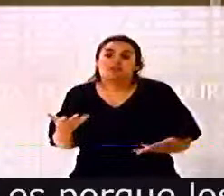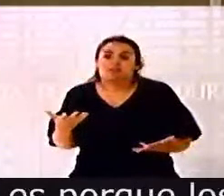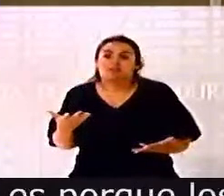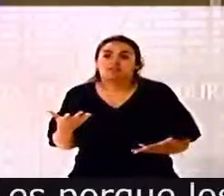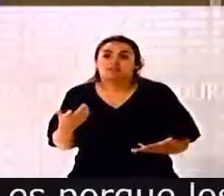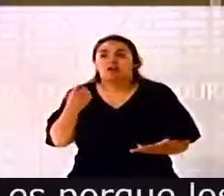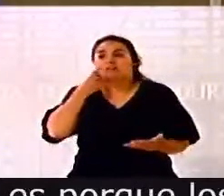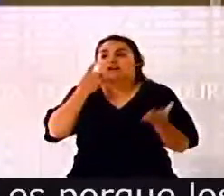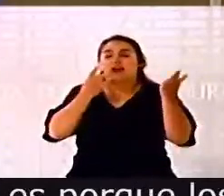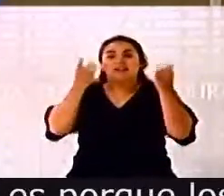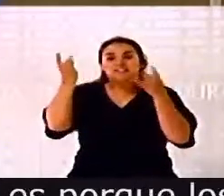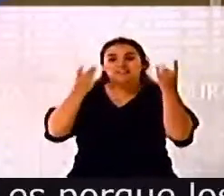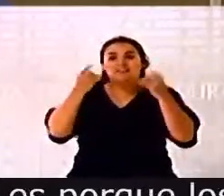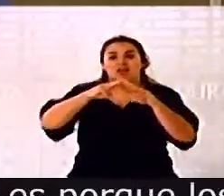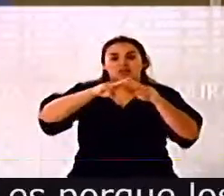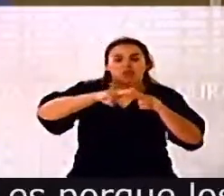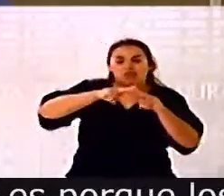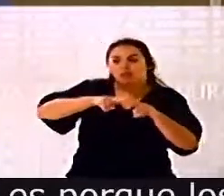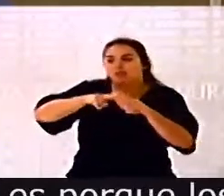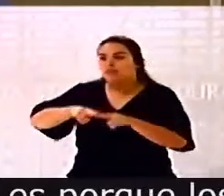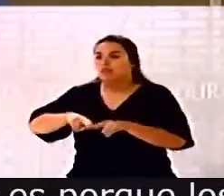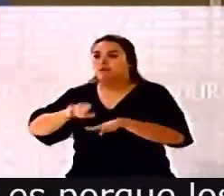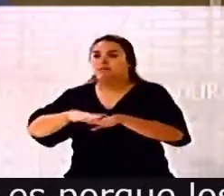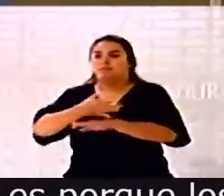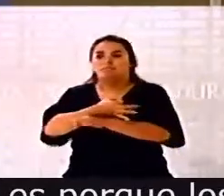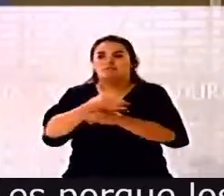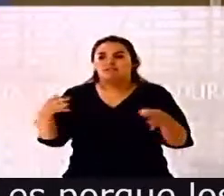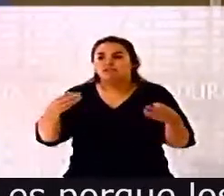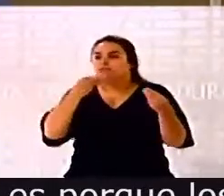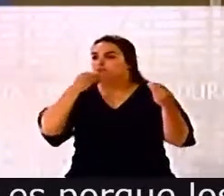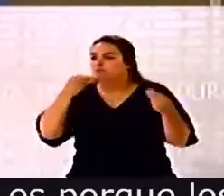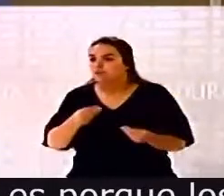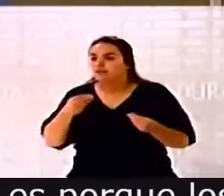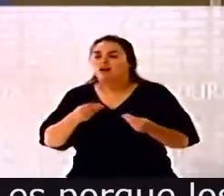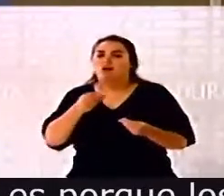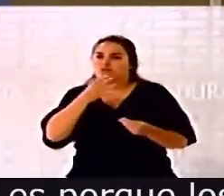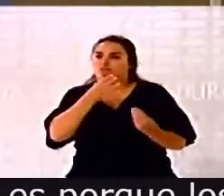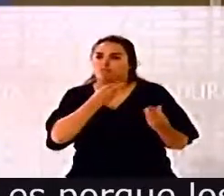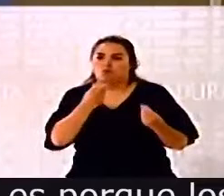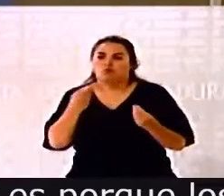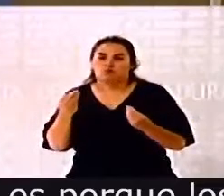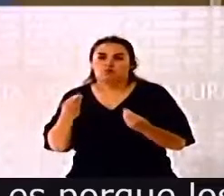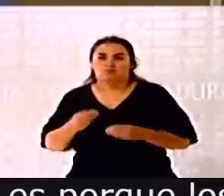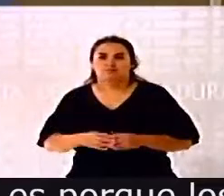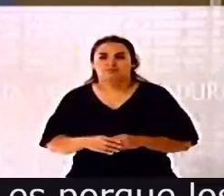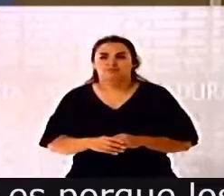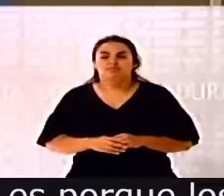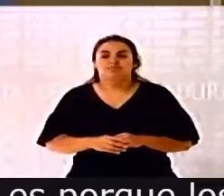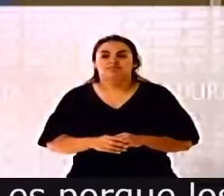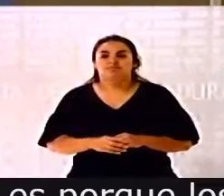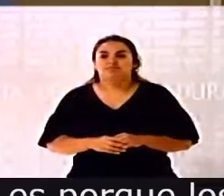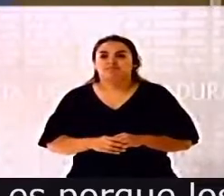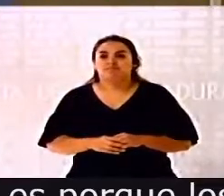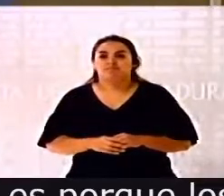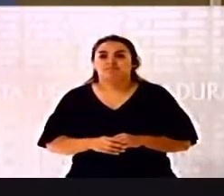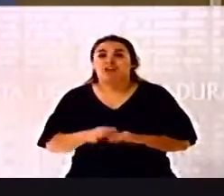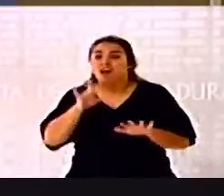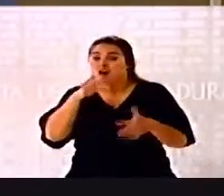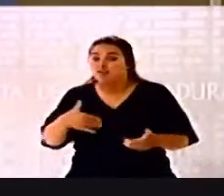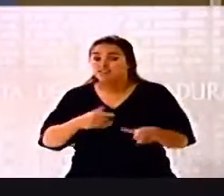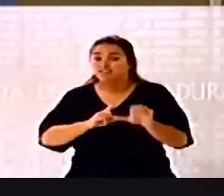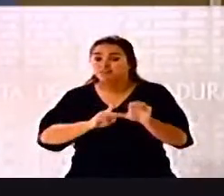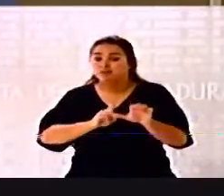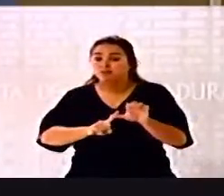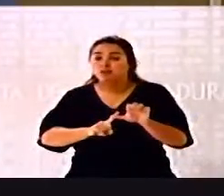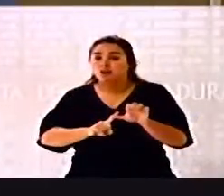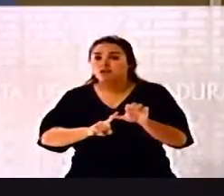en la actividad de rastreo y la eficiencia en la actividad de rastreo es muy alta. En este momento, en Extremadura se sigue a un